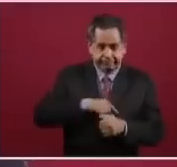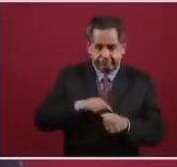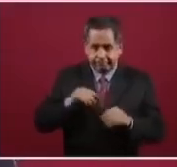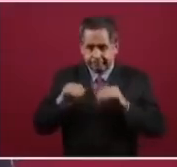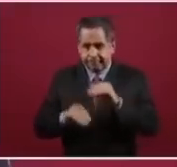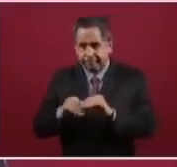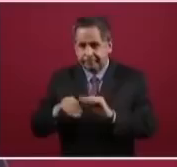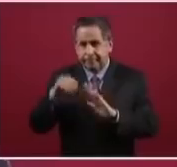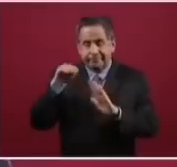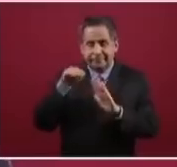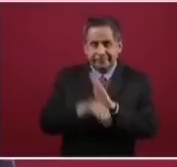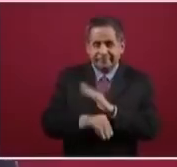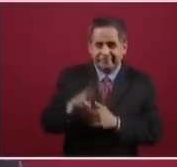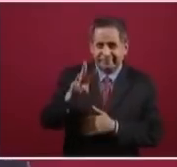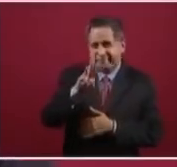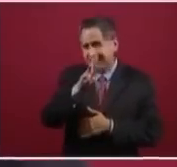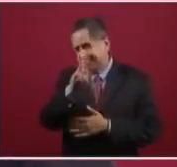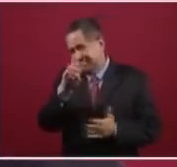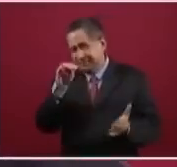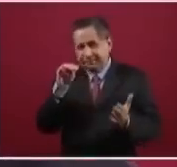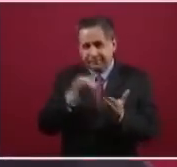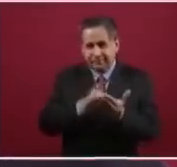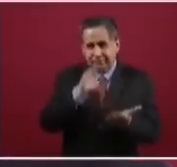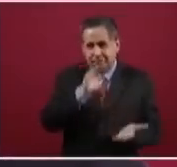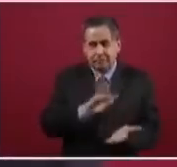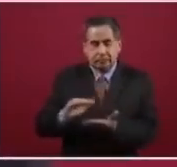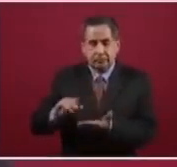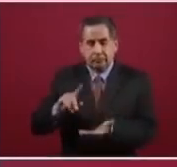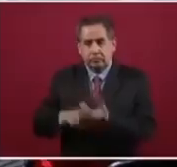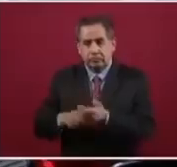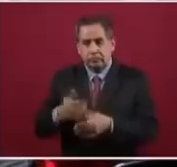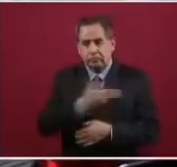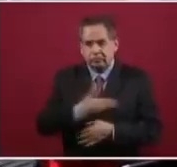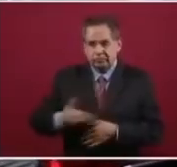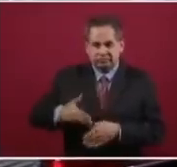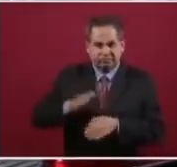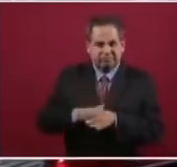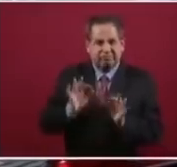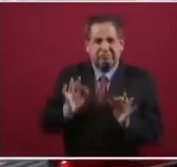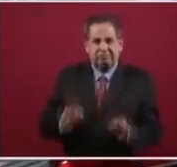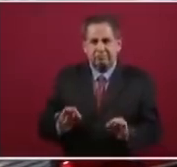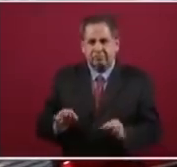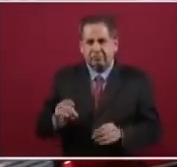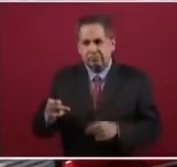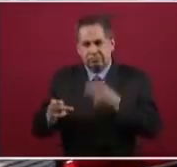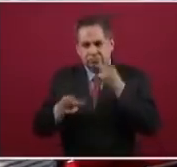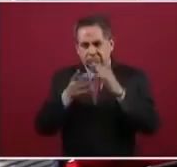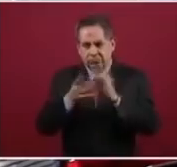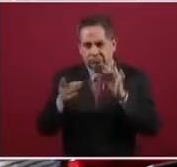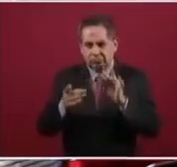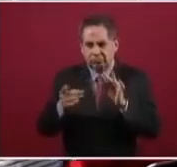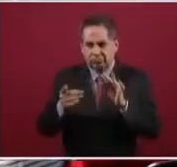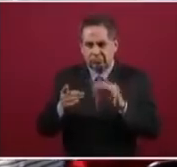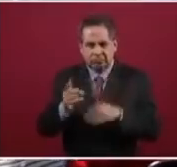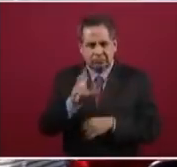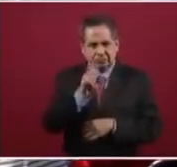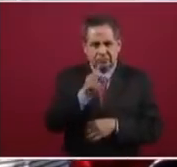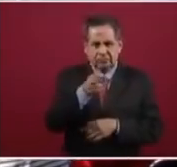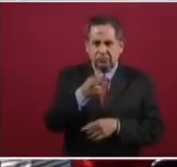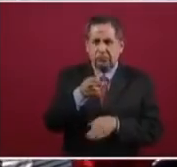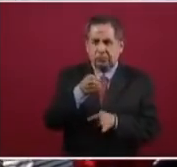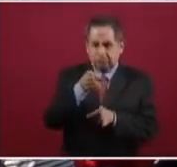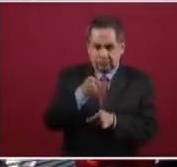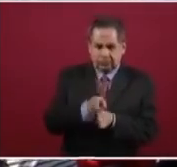cayó casi 300 mil barriles el presidente que es más correcto que yo corta siempre en el 30 de noviembre y ahí fueron